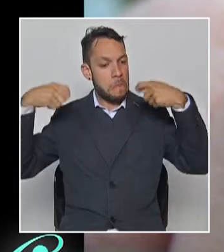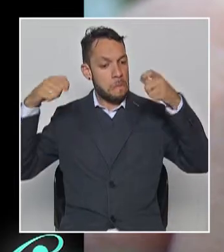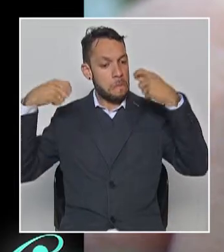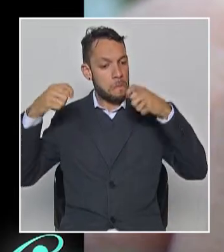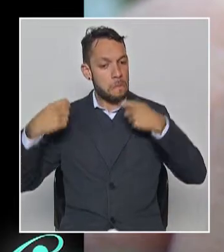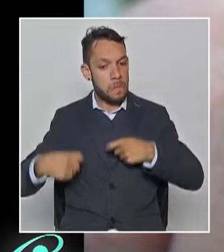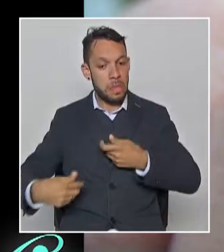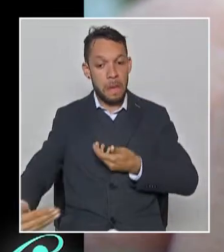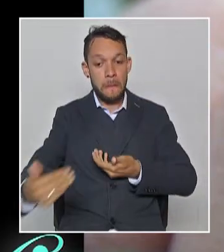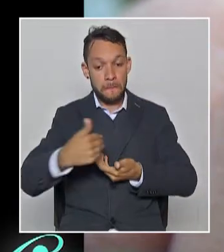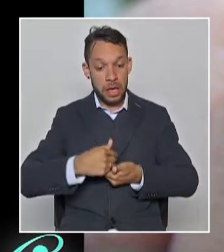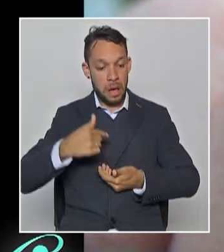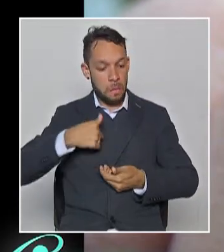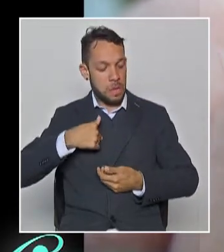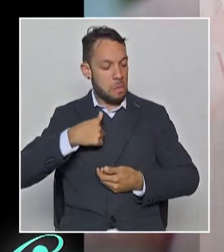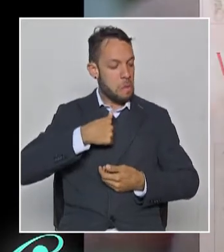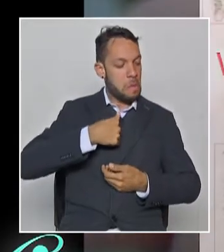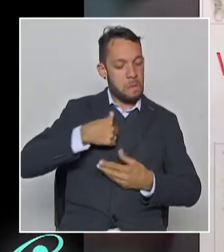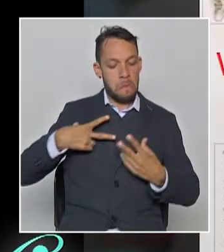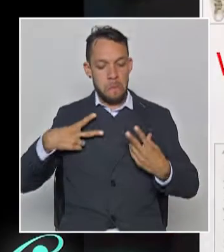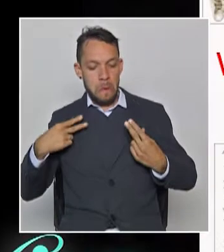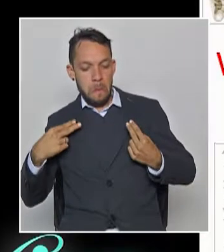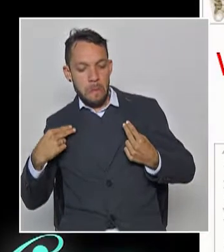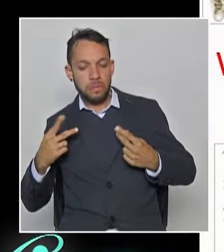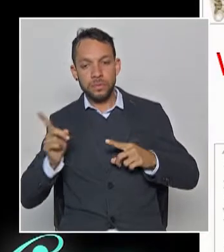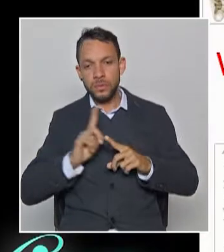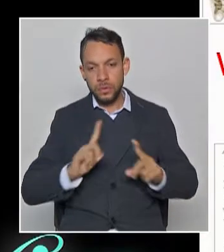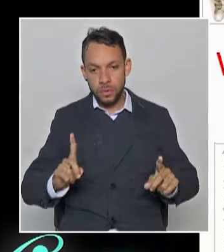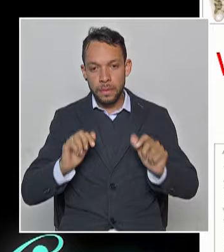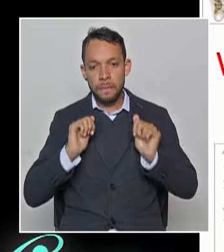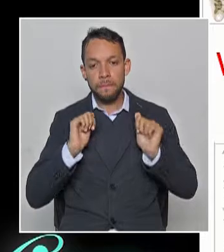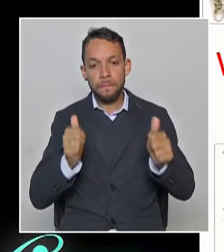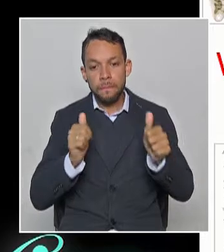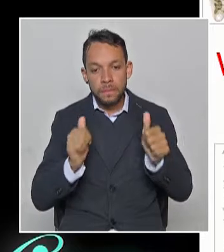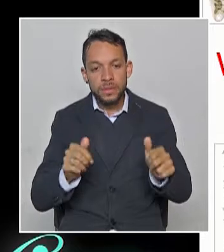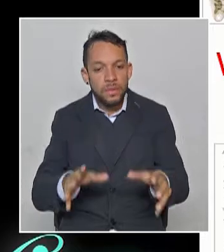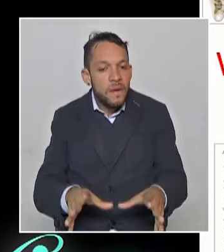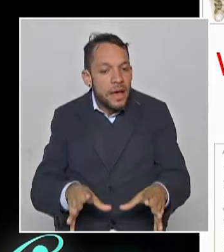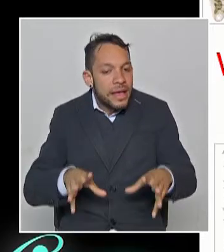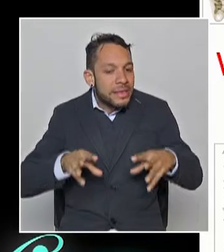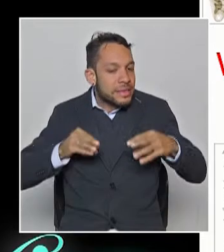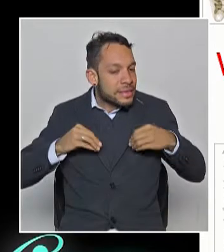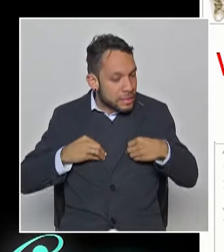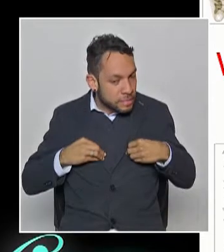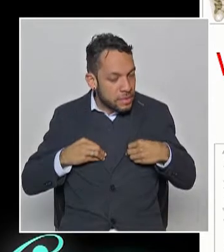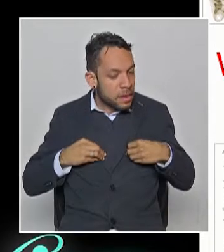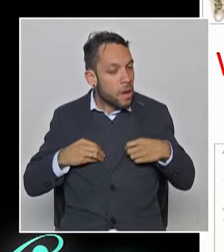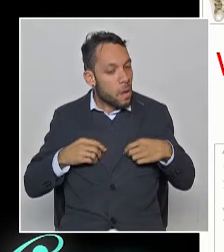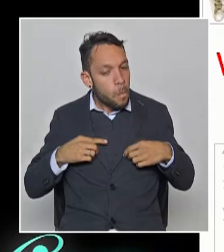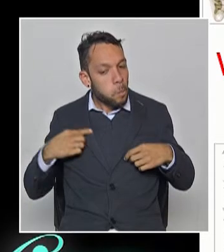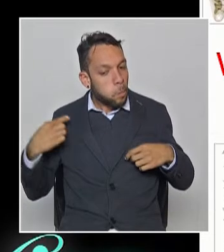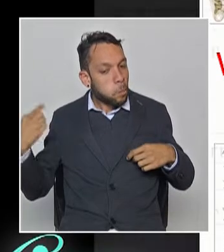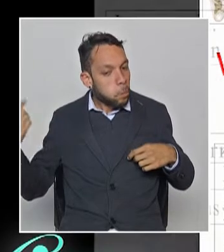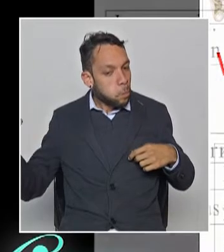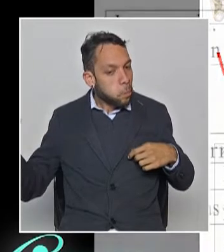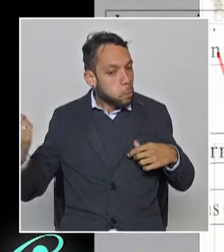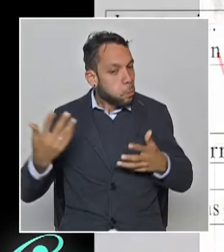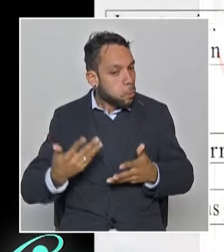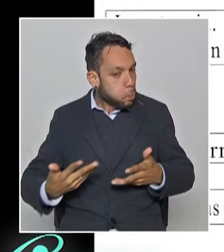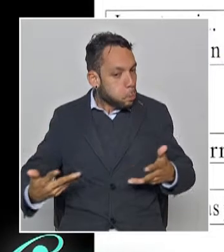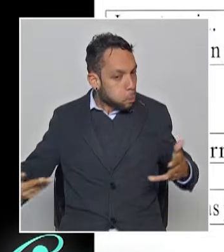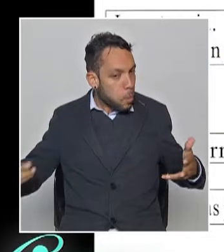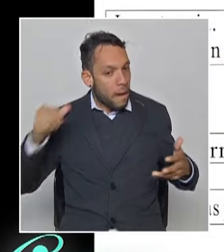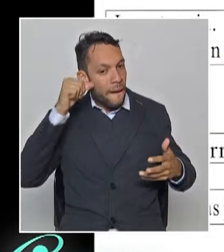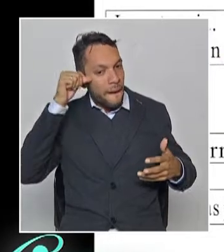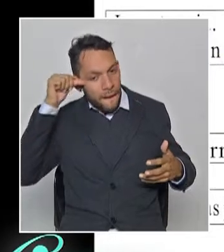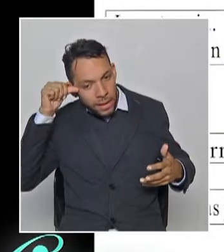testimonios para que vengan y se hagan la apiterapia, es para que ustedes conozcan que hay muchas terapias complementarias